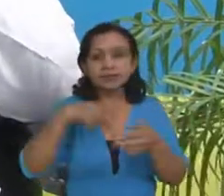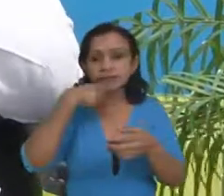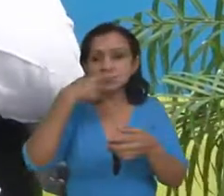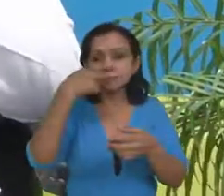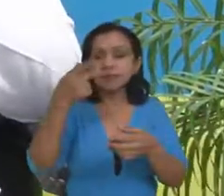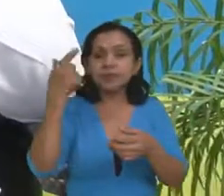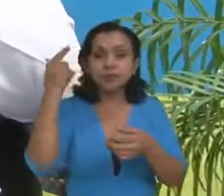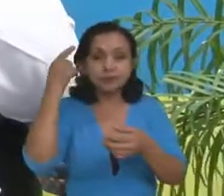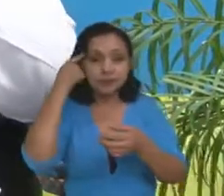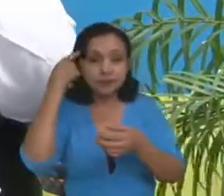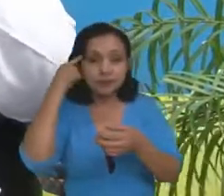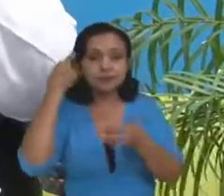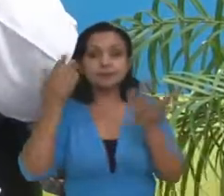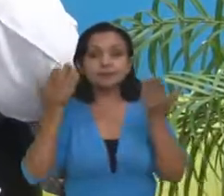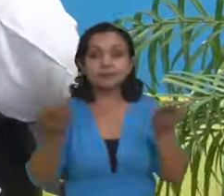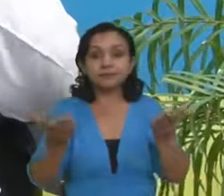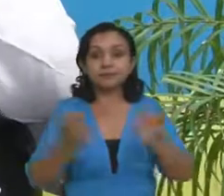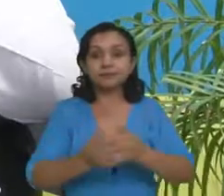pues.